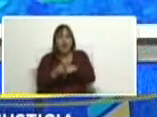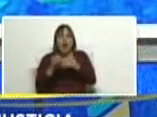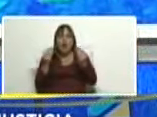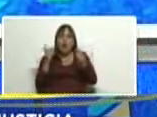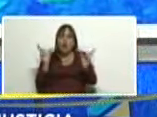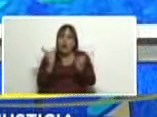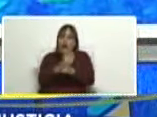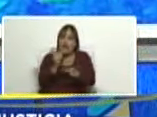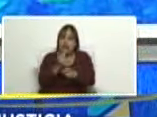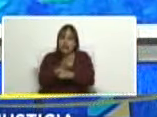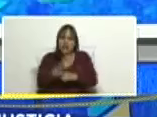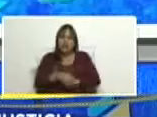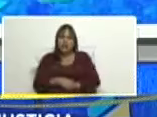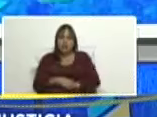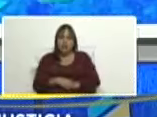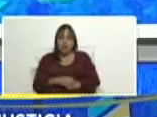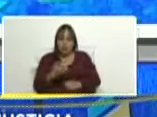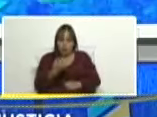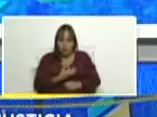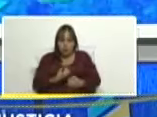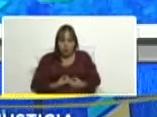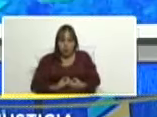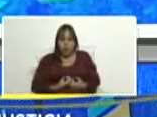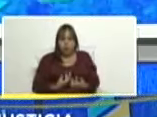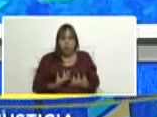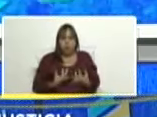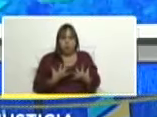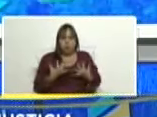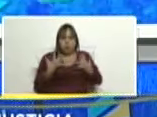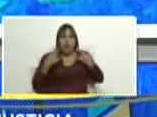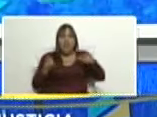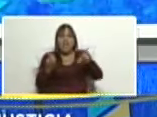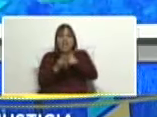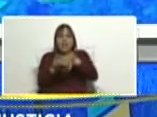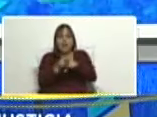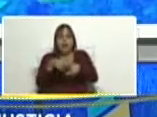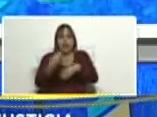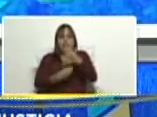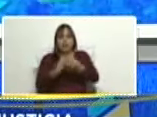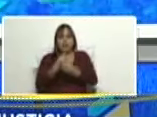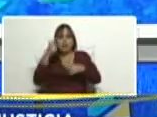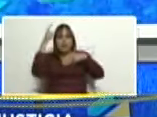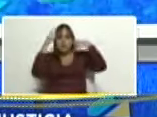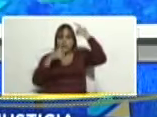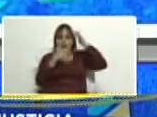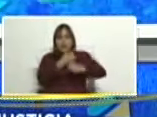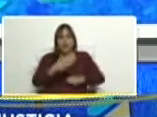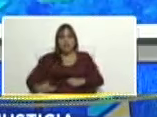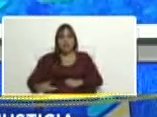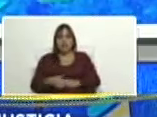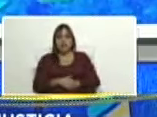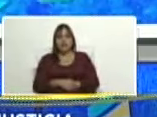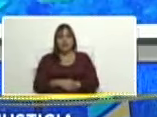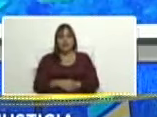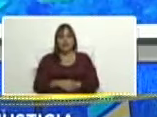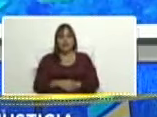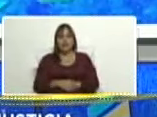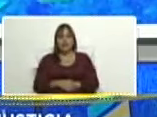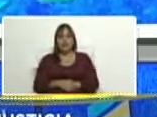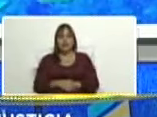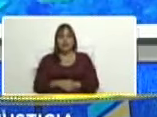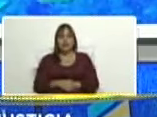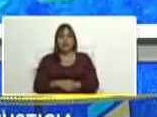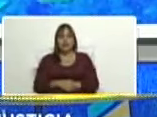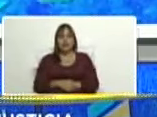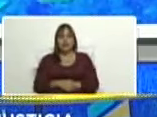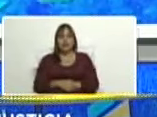comportamiento de una célula cancerígena como la que tuvo nuestro comandante Chávez. Lo cual